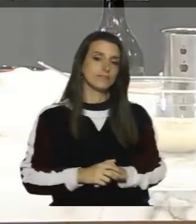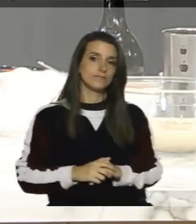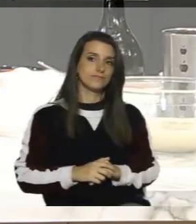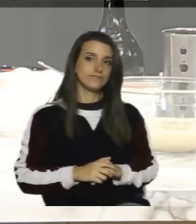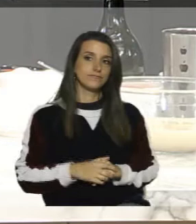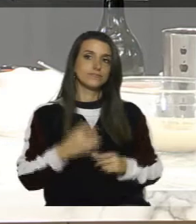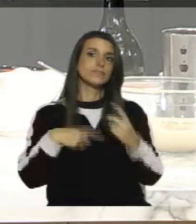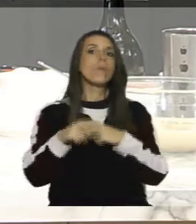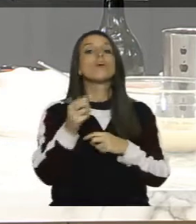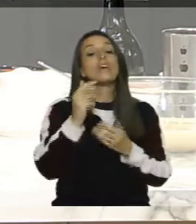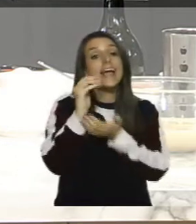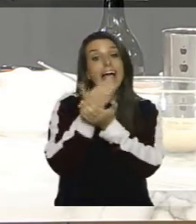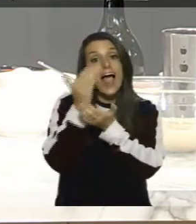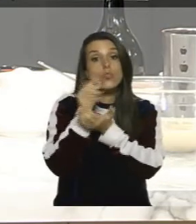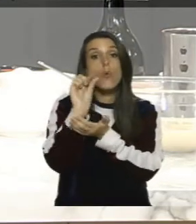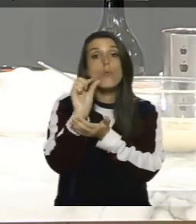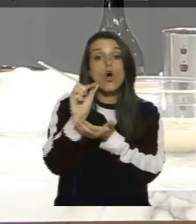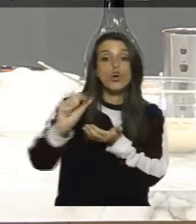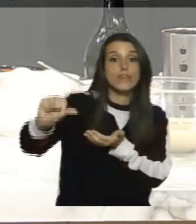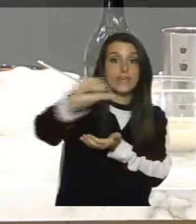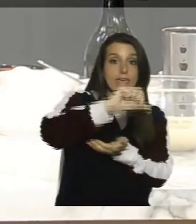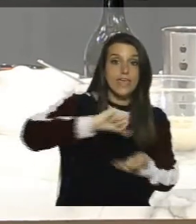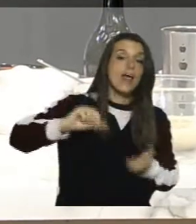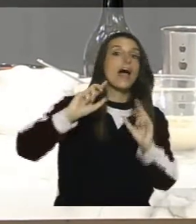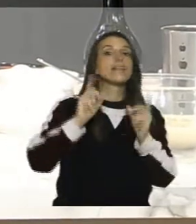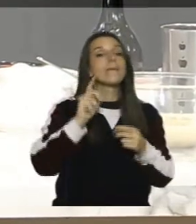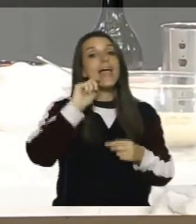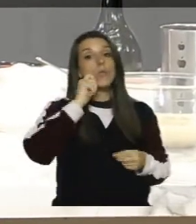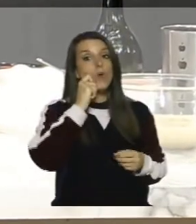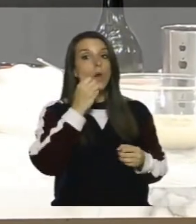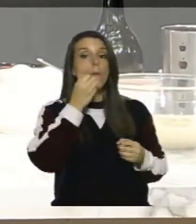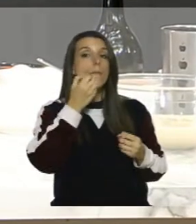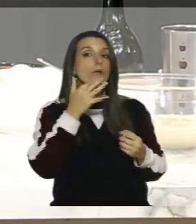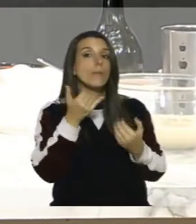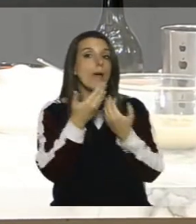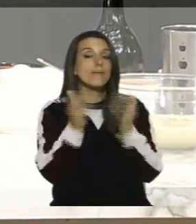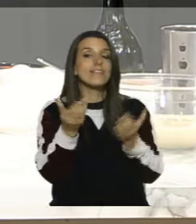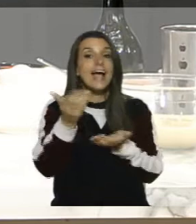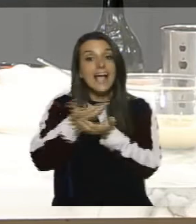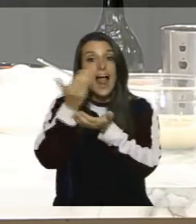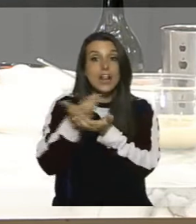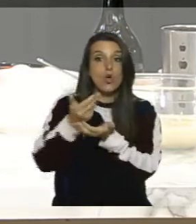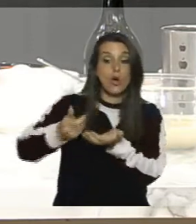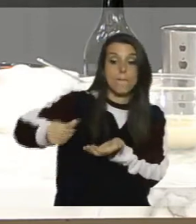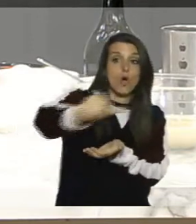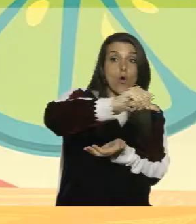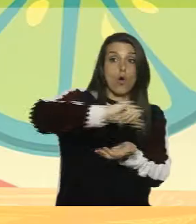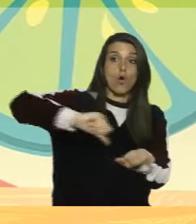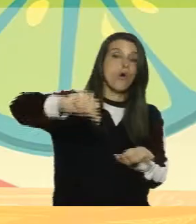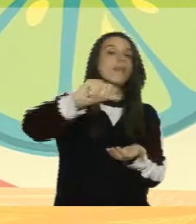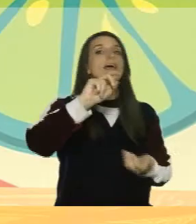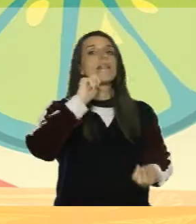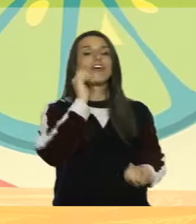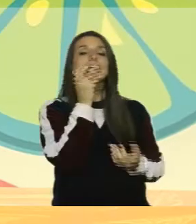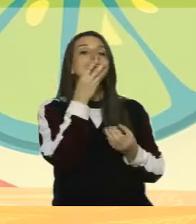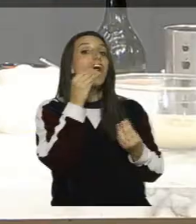podés agregar un poquito de caldo. El caldo también es bueno para eso, cuando te empieza a pegar... Le echas un poquito de caldo y te pega todo enseguida. Claro. Así que tener